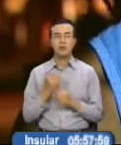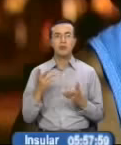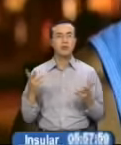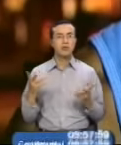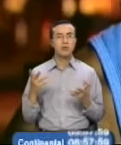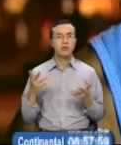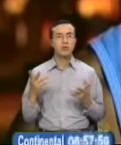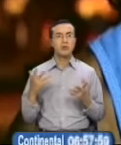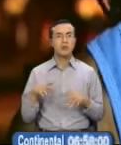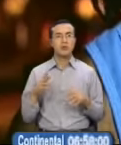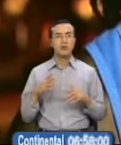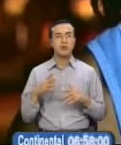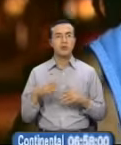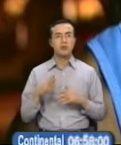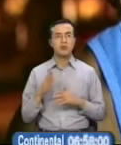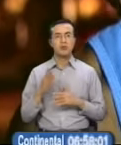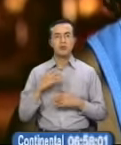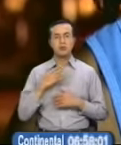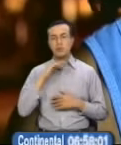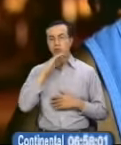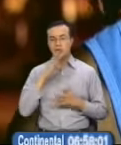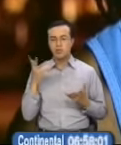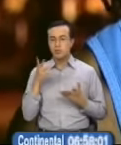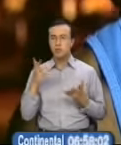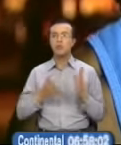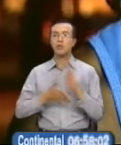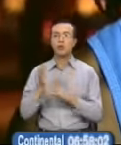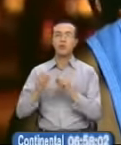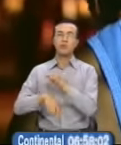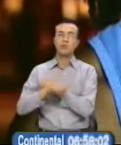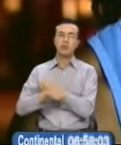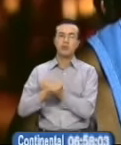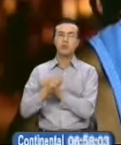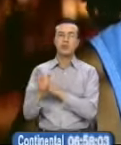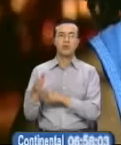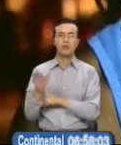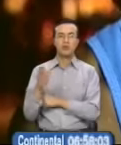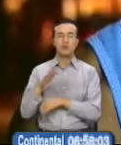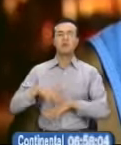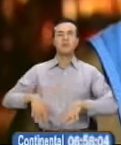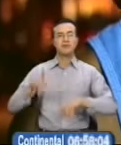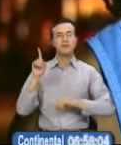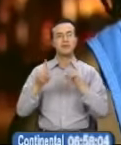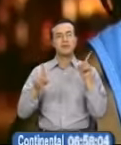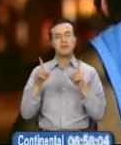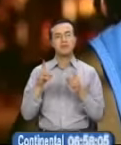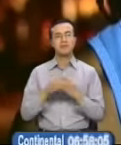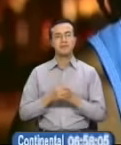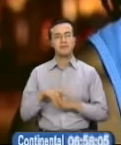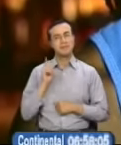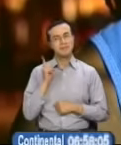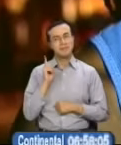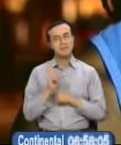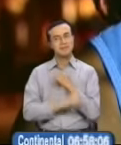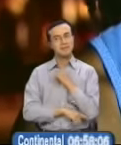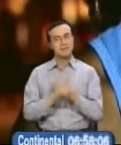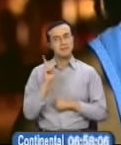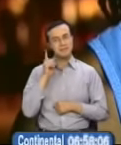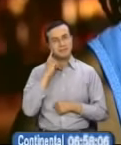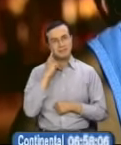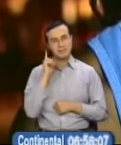Cuando llegaba rusiecito Cunti. ¿A dónde que estaba? Que jugando pelota, que este que por aquí. Por ahí a veces uno le pegaba su